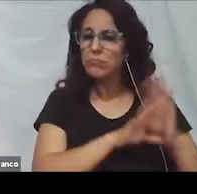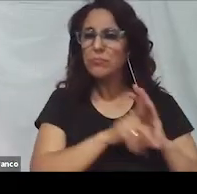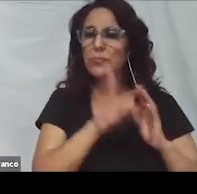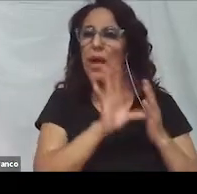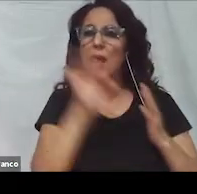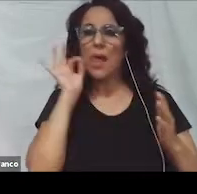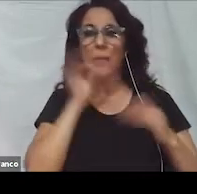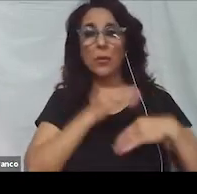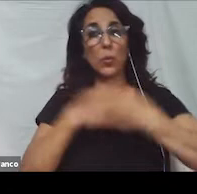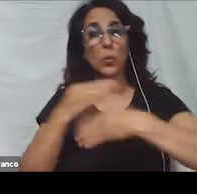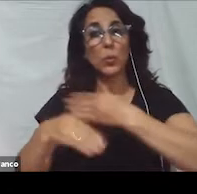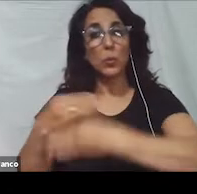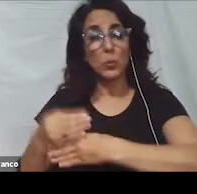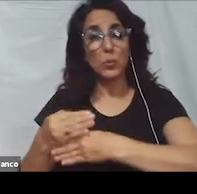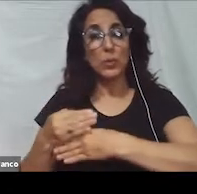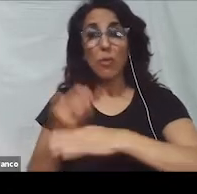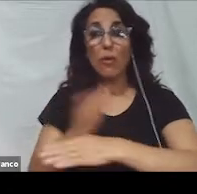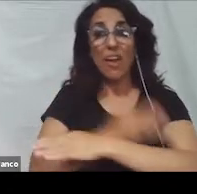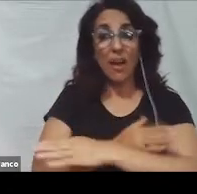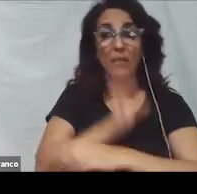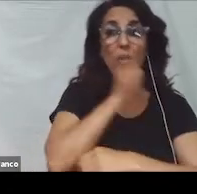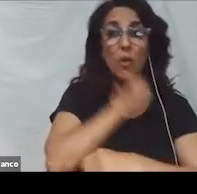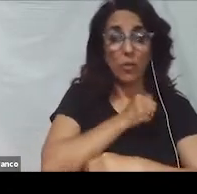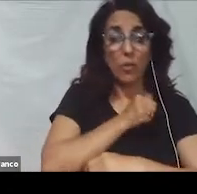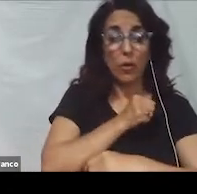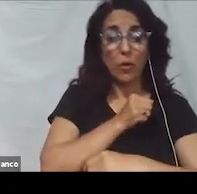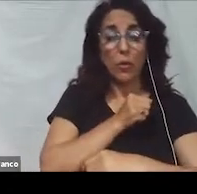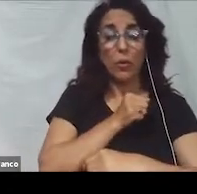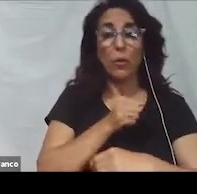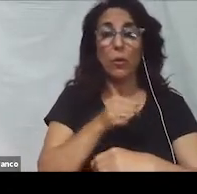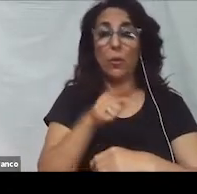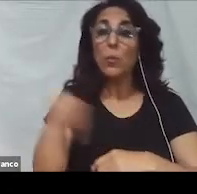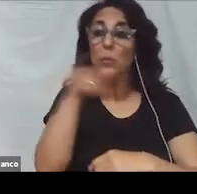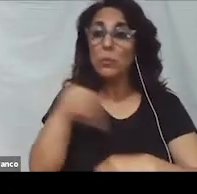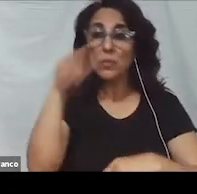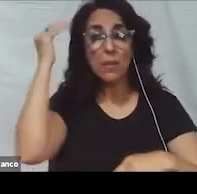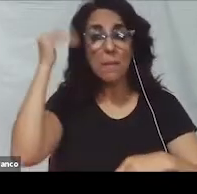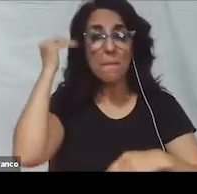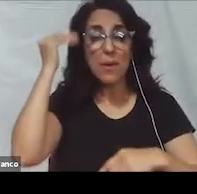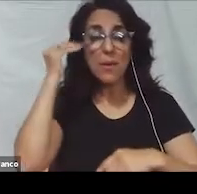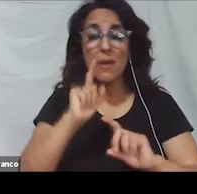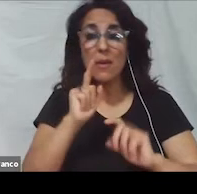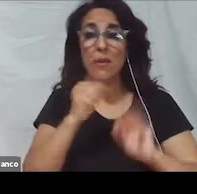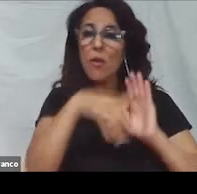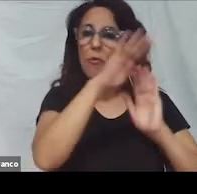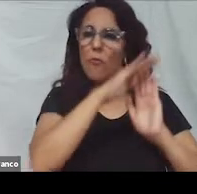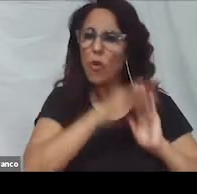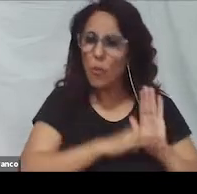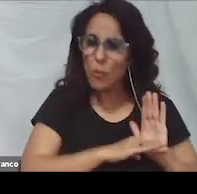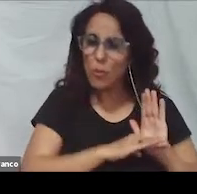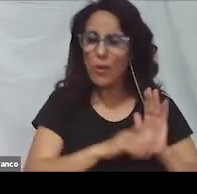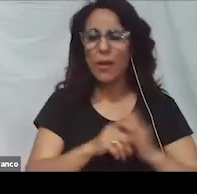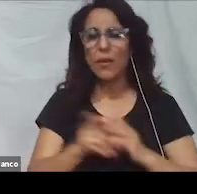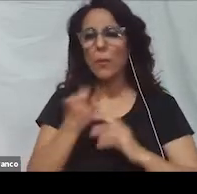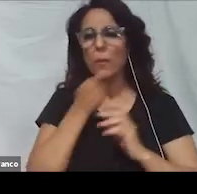de los elementos que hayamos utilizado en nuestro código. Entonces ustedes imagínense, hicimos un formulario, tenemos ese